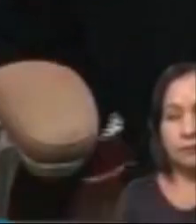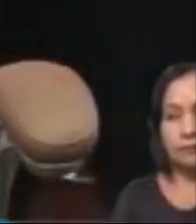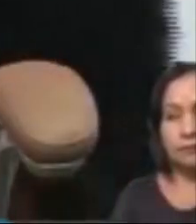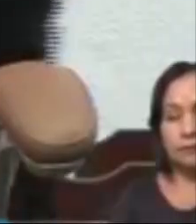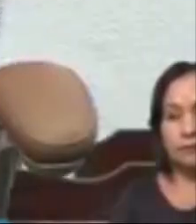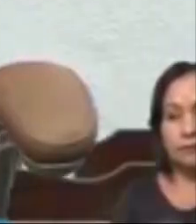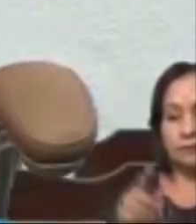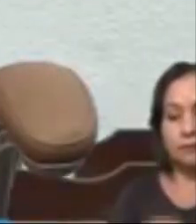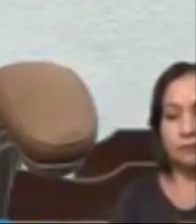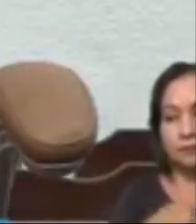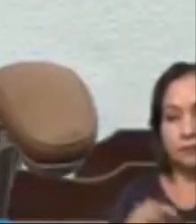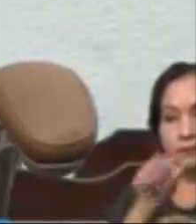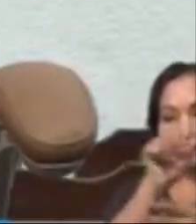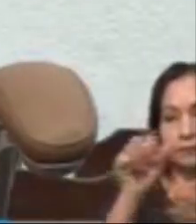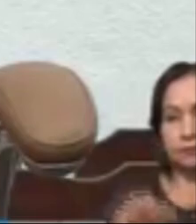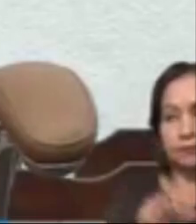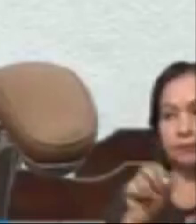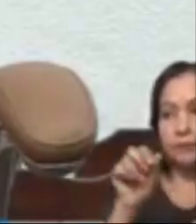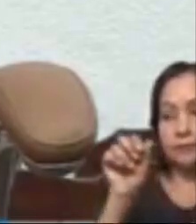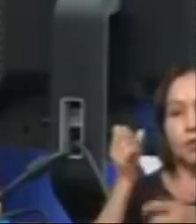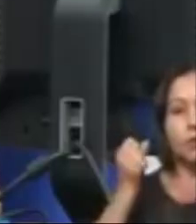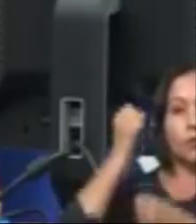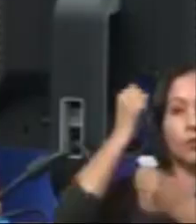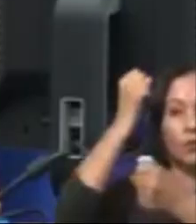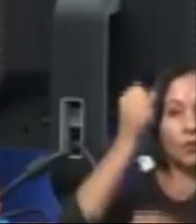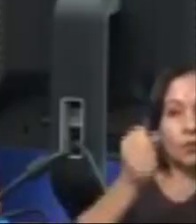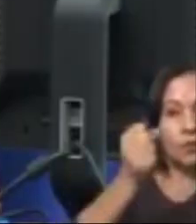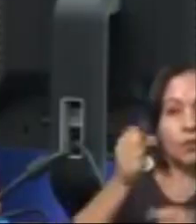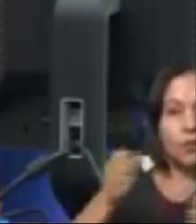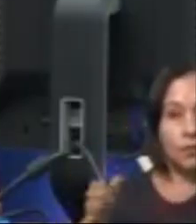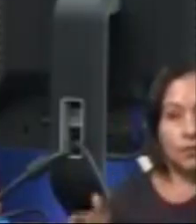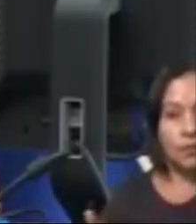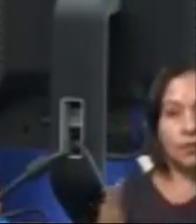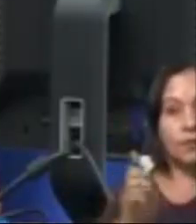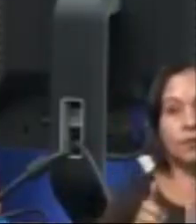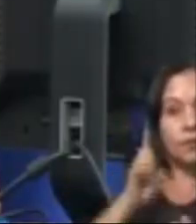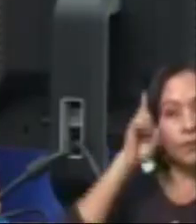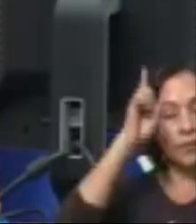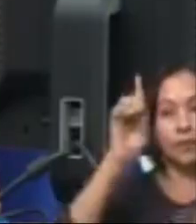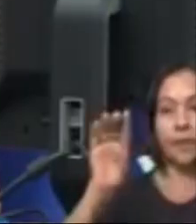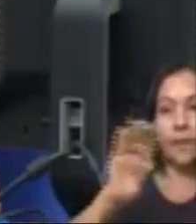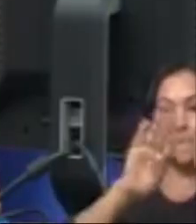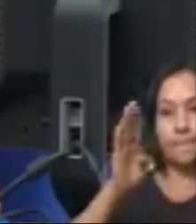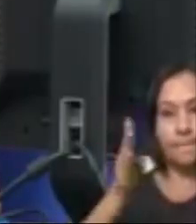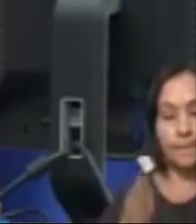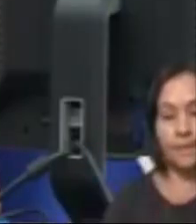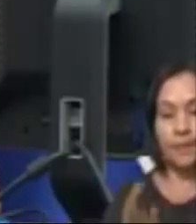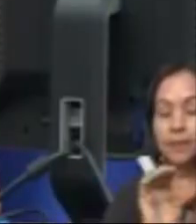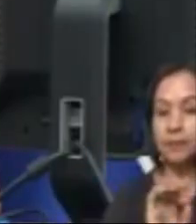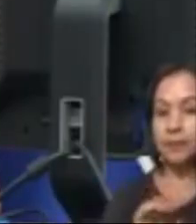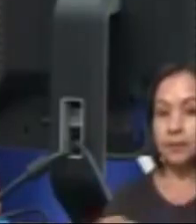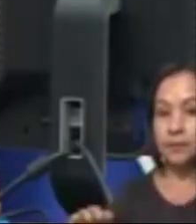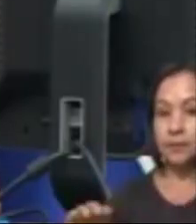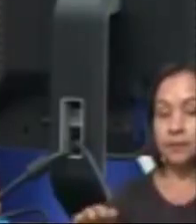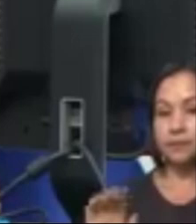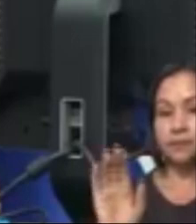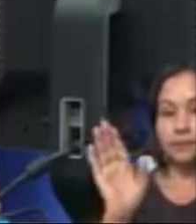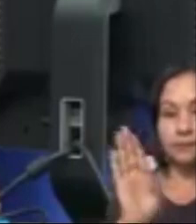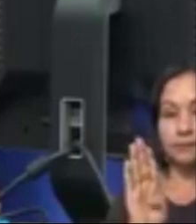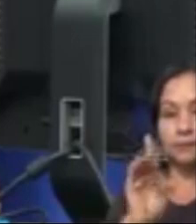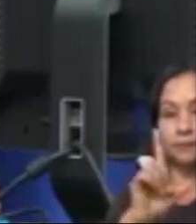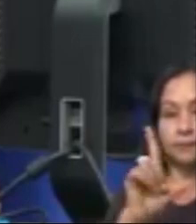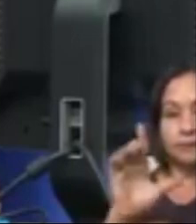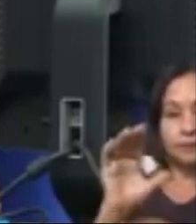Nacional. 1. Fundación de la Promoción y Desarrollo de las Mujeres y la Niñez Blanca